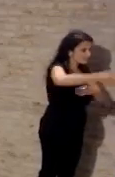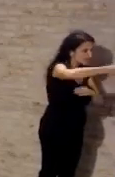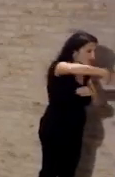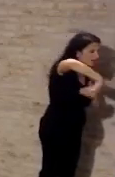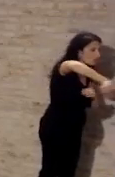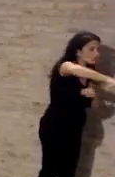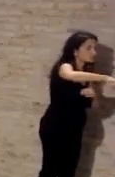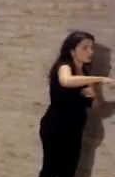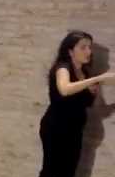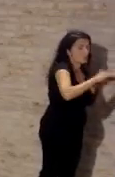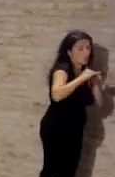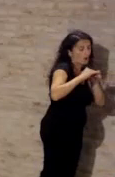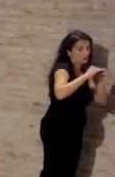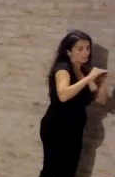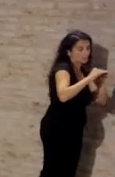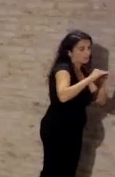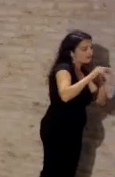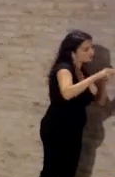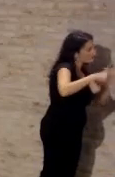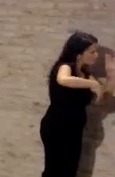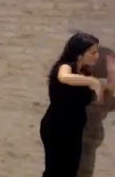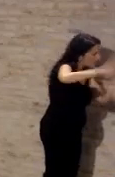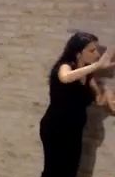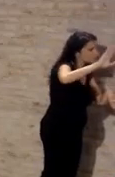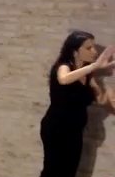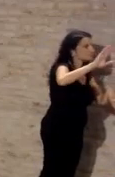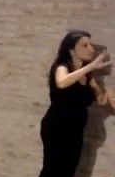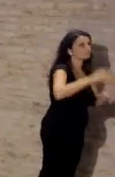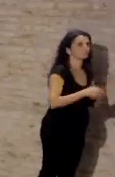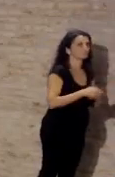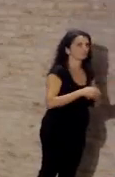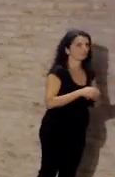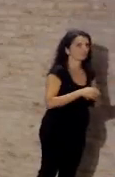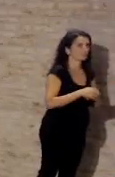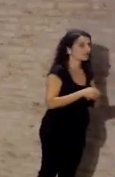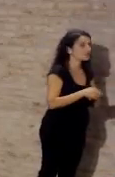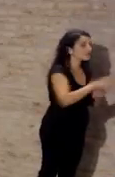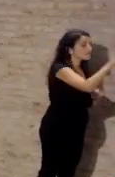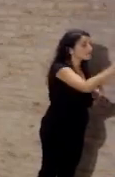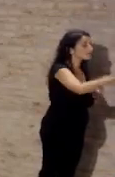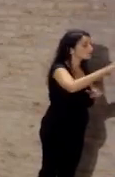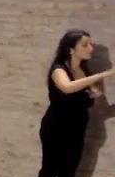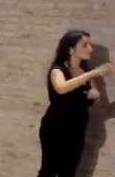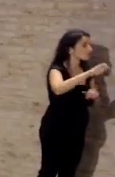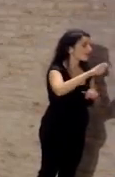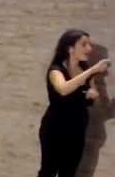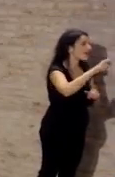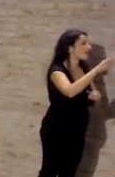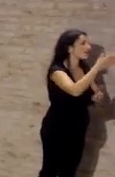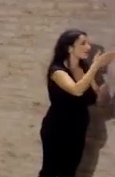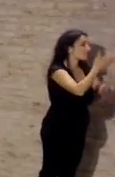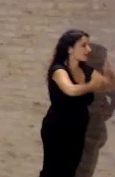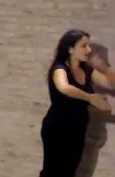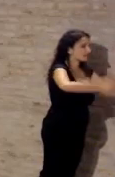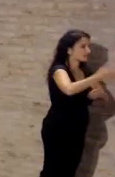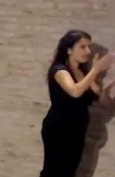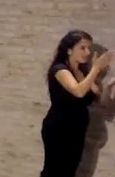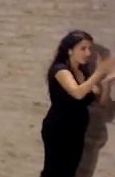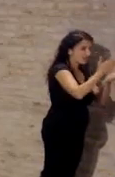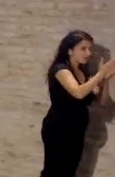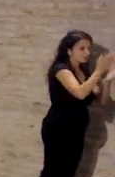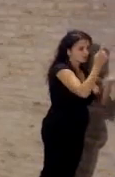diría o como todas pero más que nadie por la diversidad de derechos que se nos vulneran